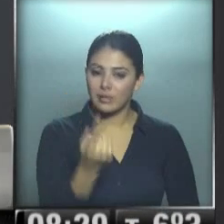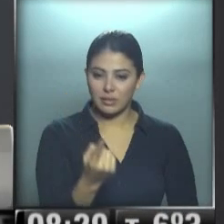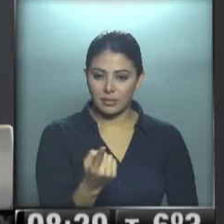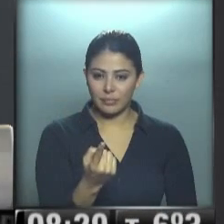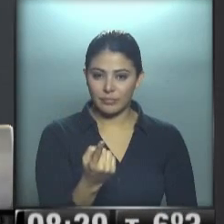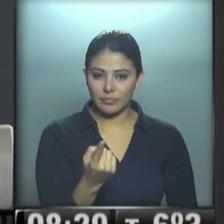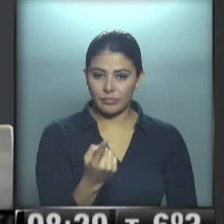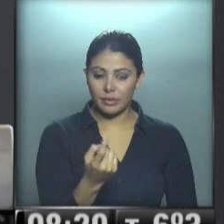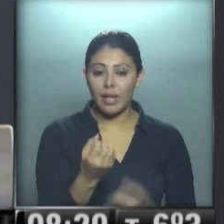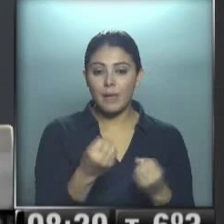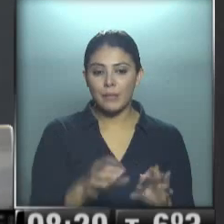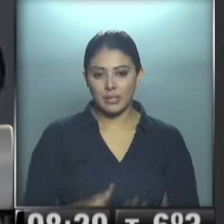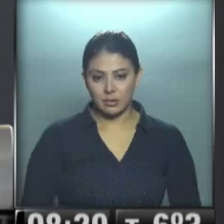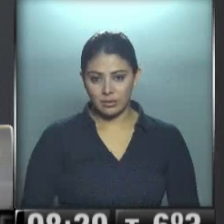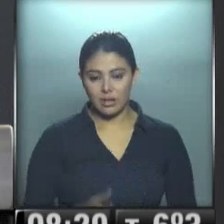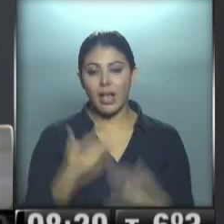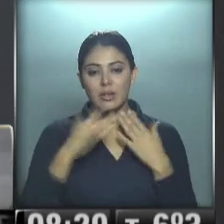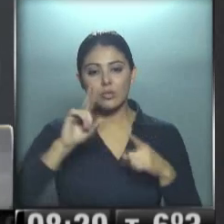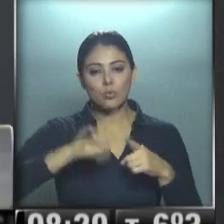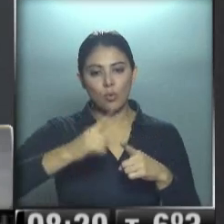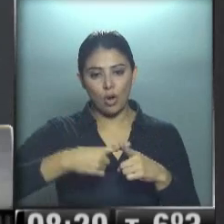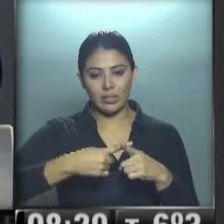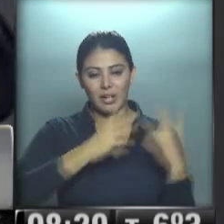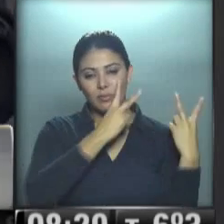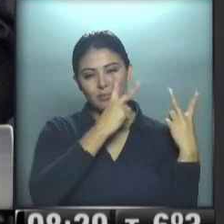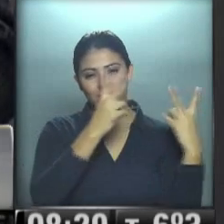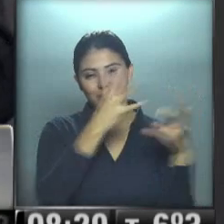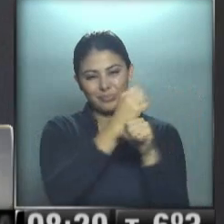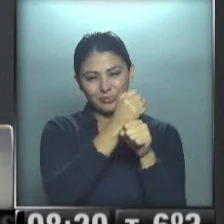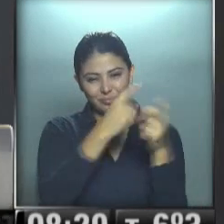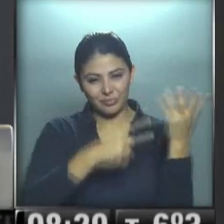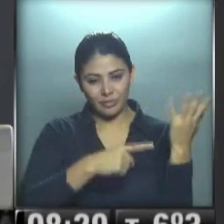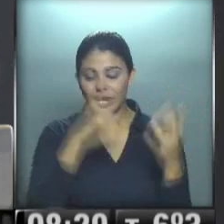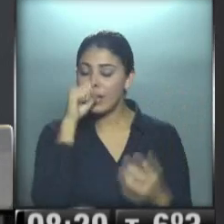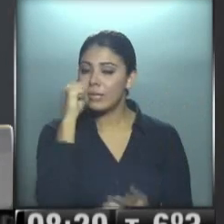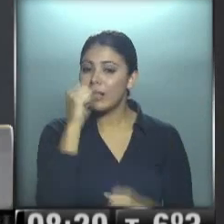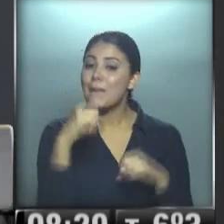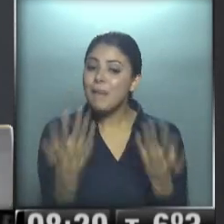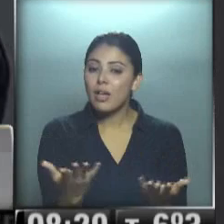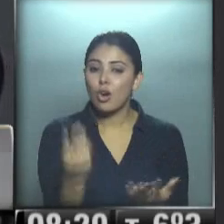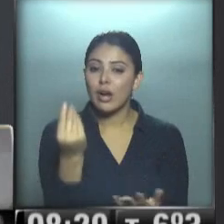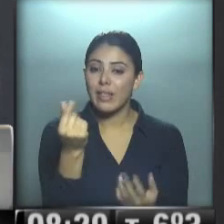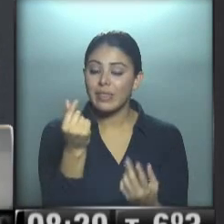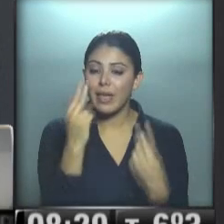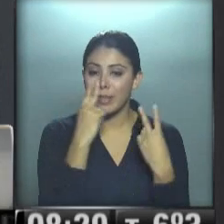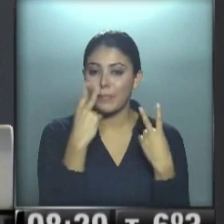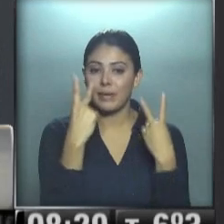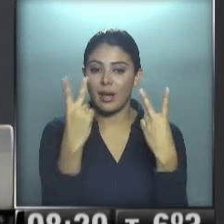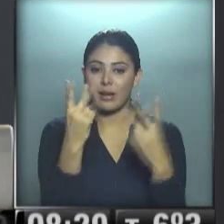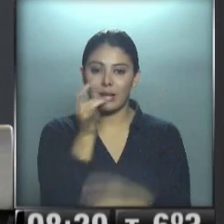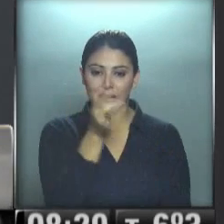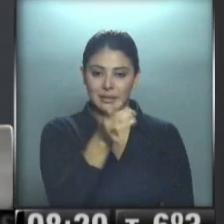siguiente a partir de la política de transporte se pretende mejorar sustancialmente la calidad del sistema de transporte